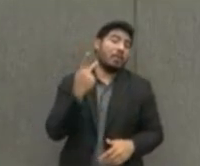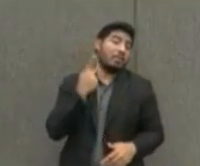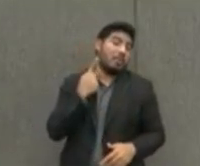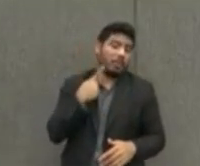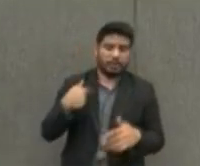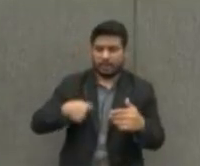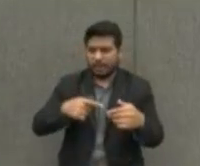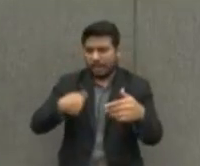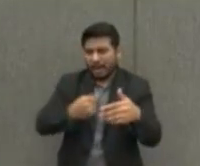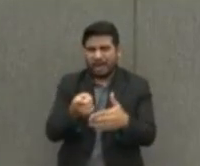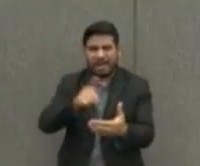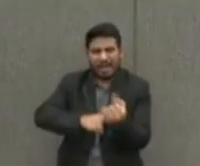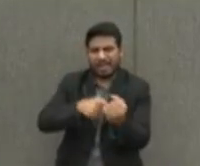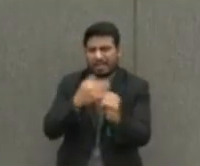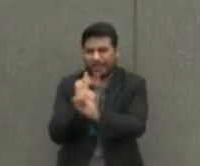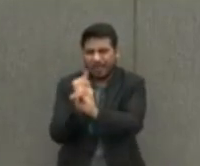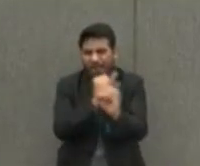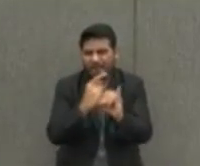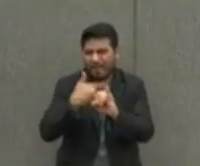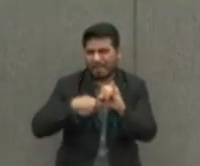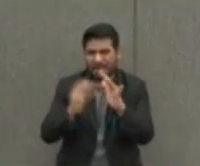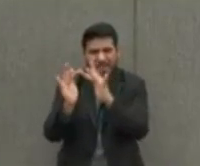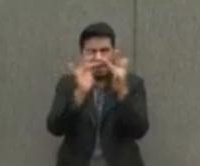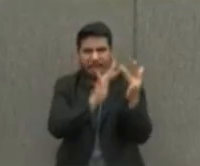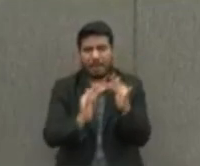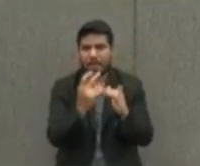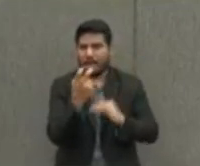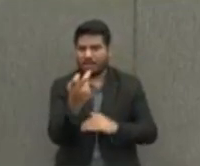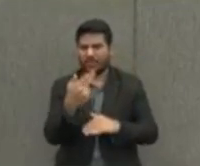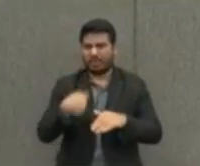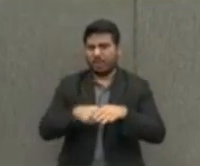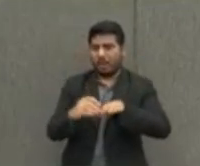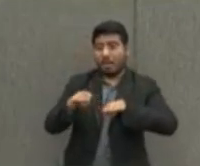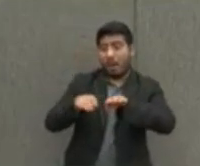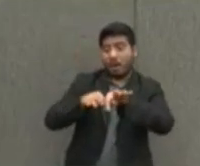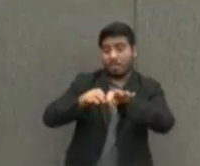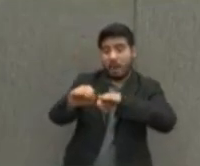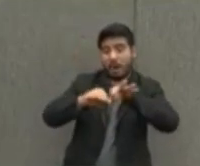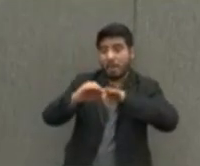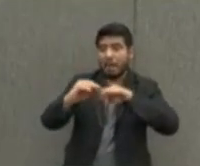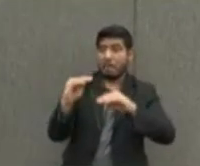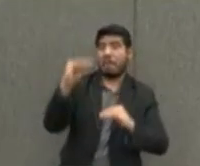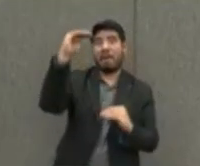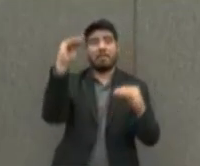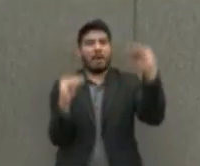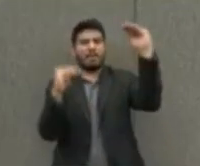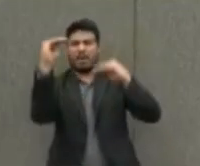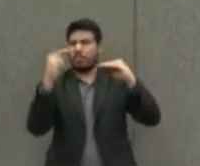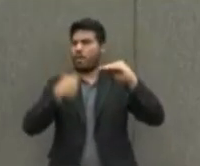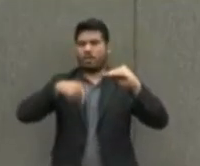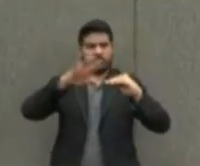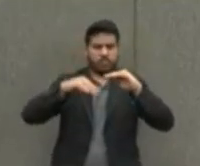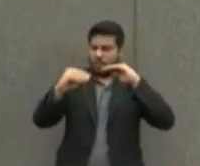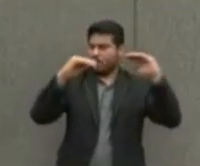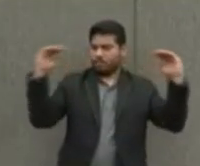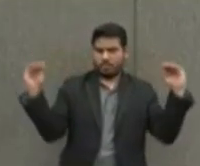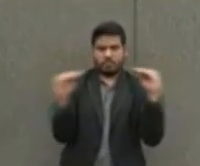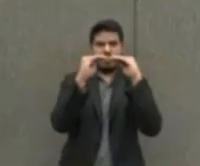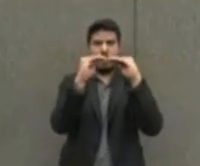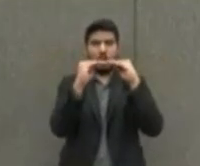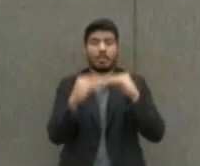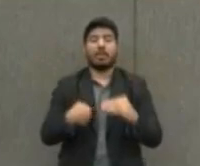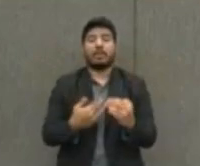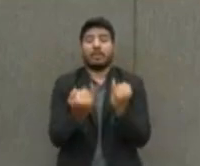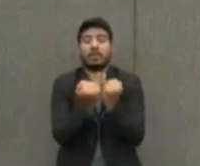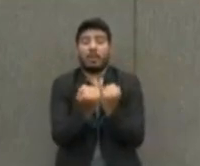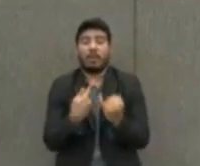y la desigualdad salarial y hemos roto estereotipos de género con el otorgamiento de derechos de guarderías